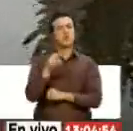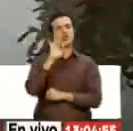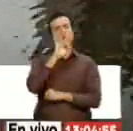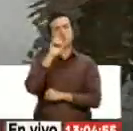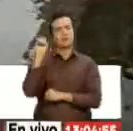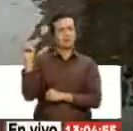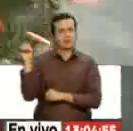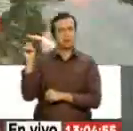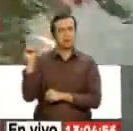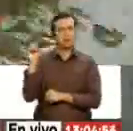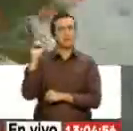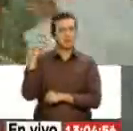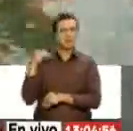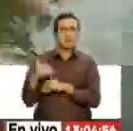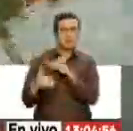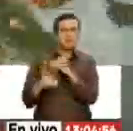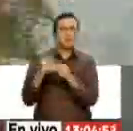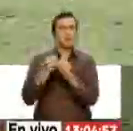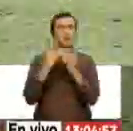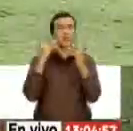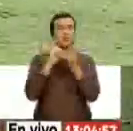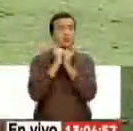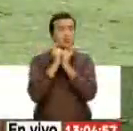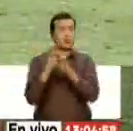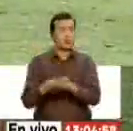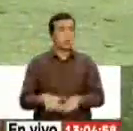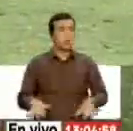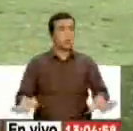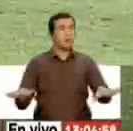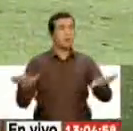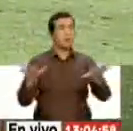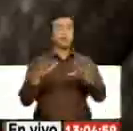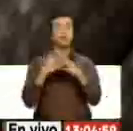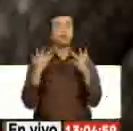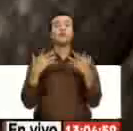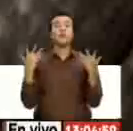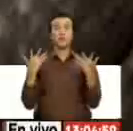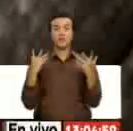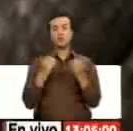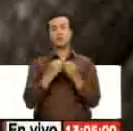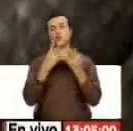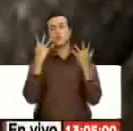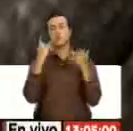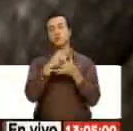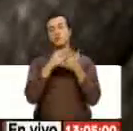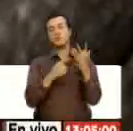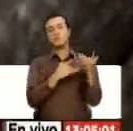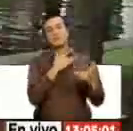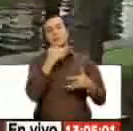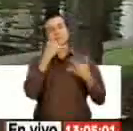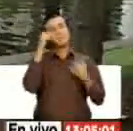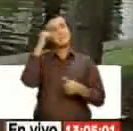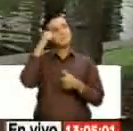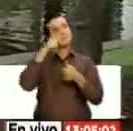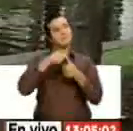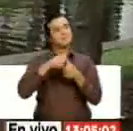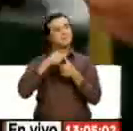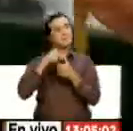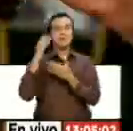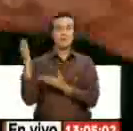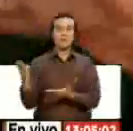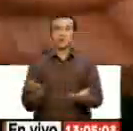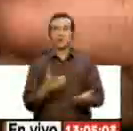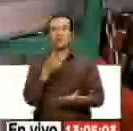El pasar de los siglos han provocado numerosos cambios en el parque, pero en él se conservan una infinidad de nostalgias y recuerdos. ¡Venga el